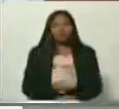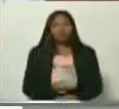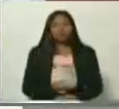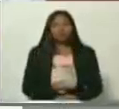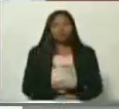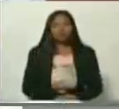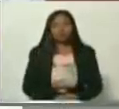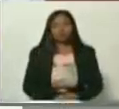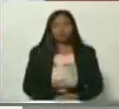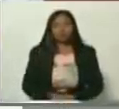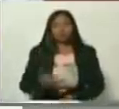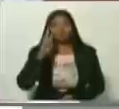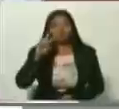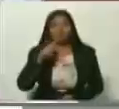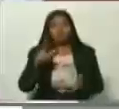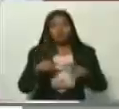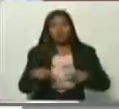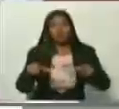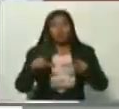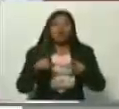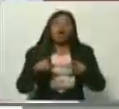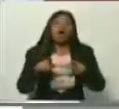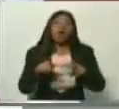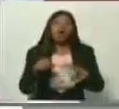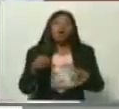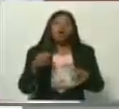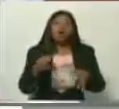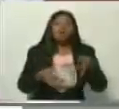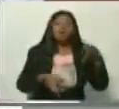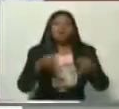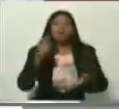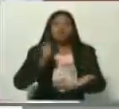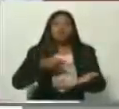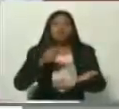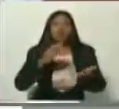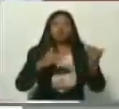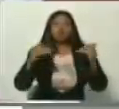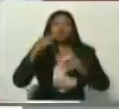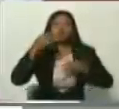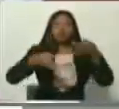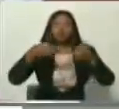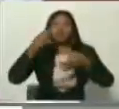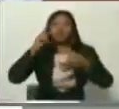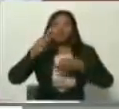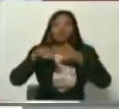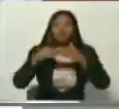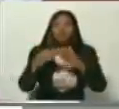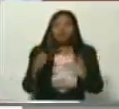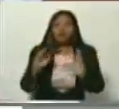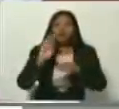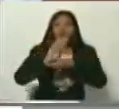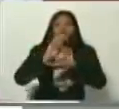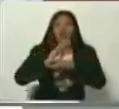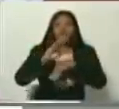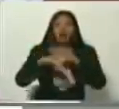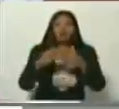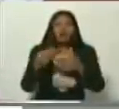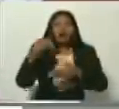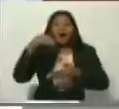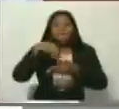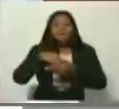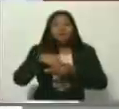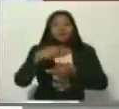la sala electoral del Tribunal Supremo de Justicia admitió la acción de amparo constitucional